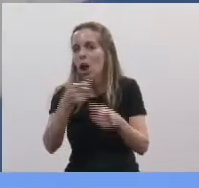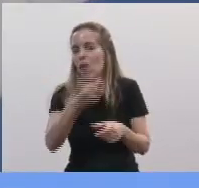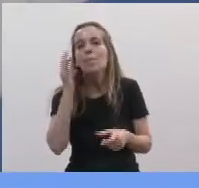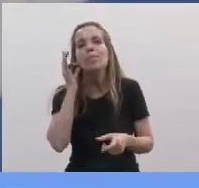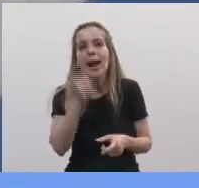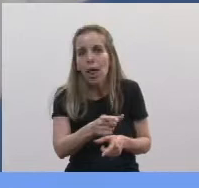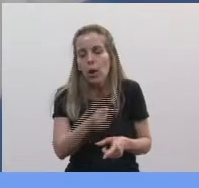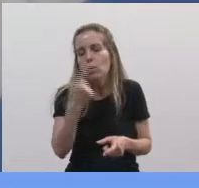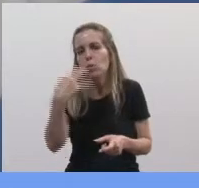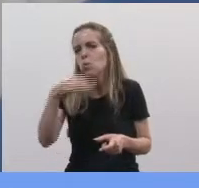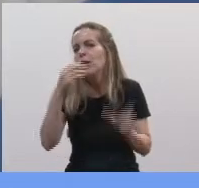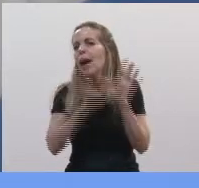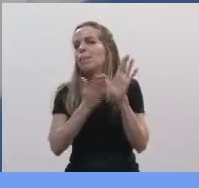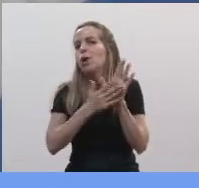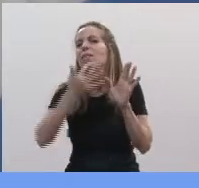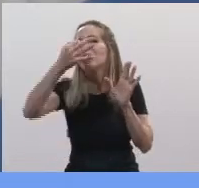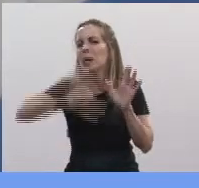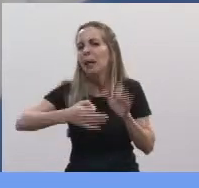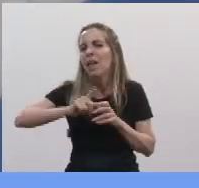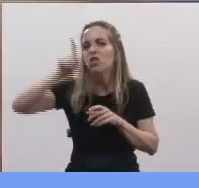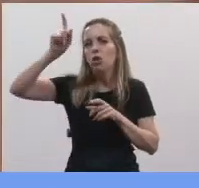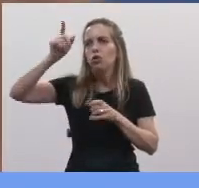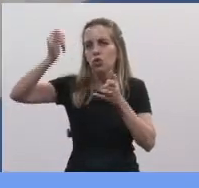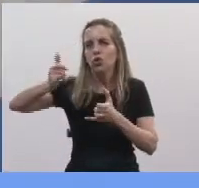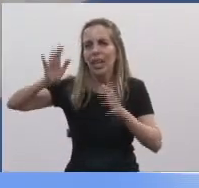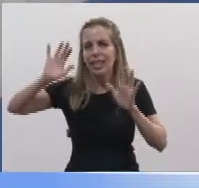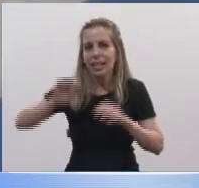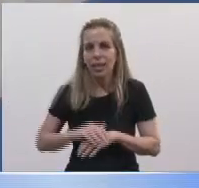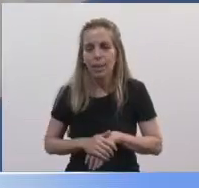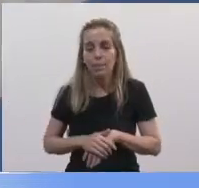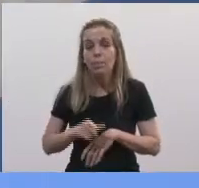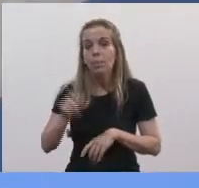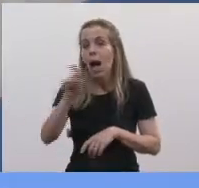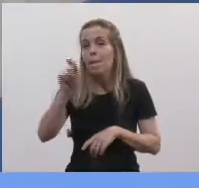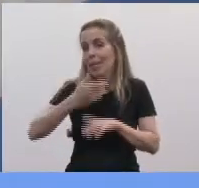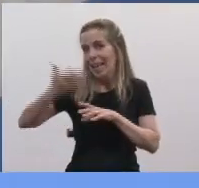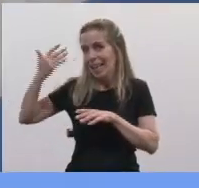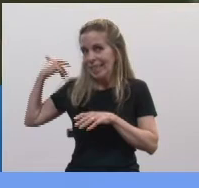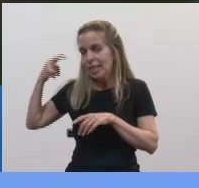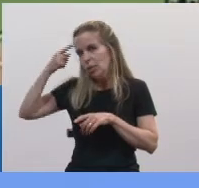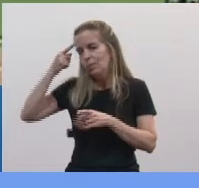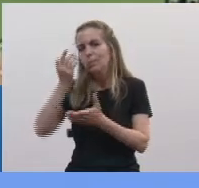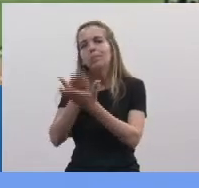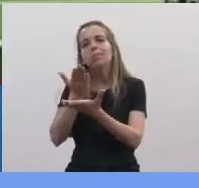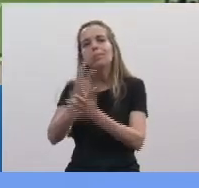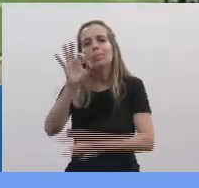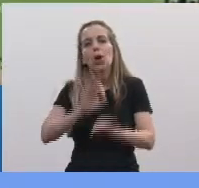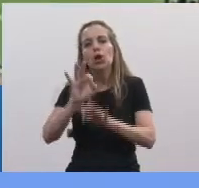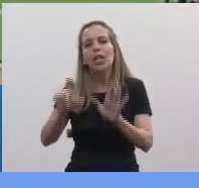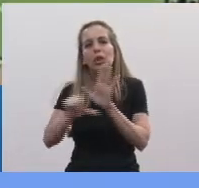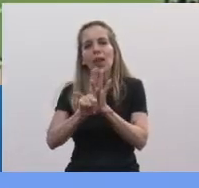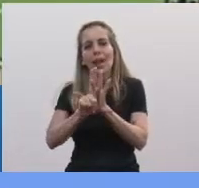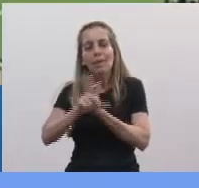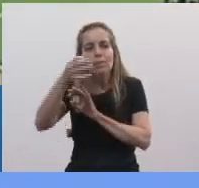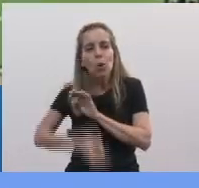la única prueba fiable de la existencia de Dios. Yo hace unos meses atrás presenté un proyecto de ley